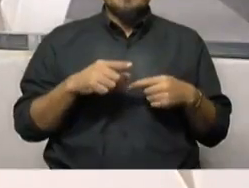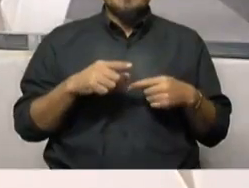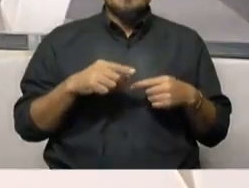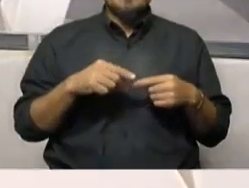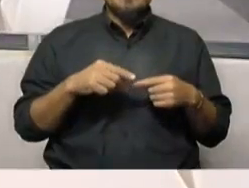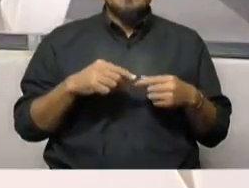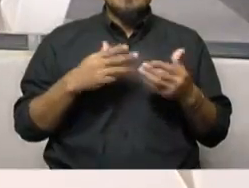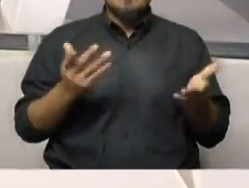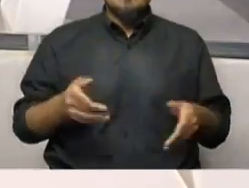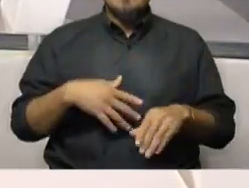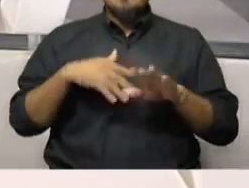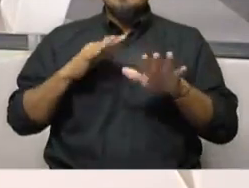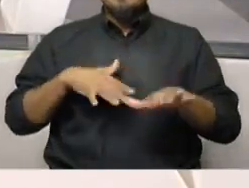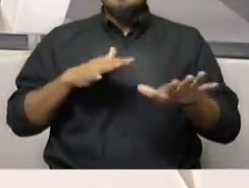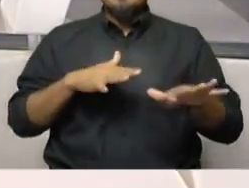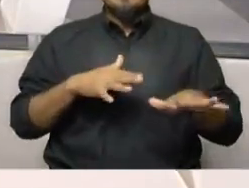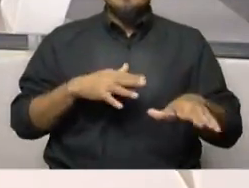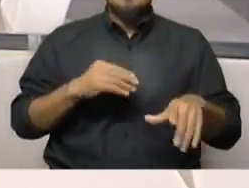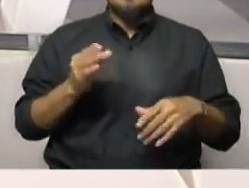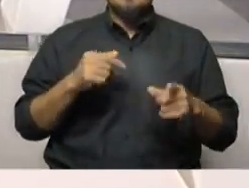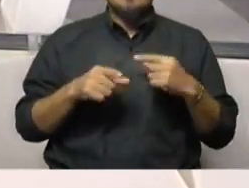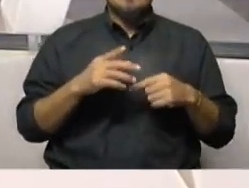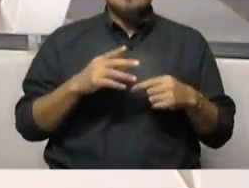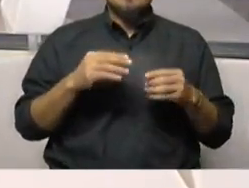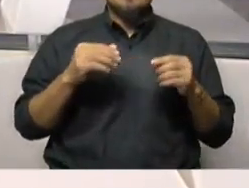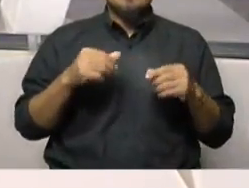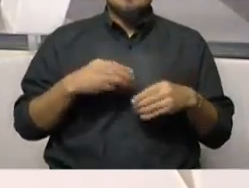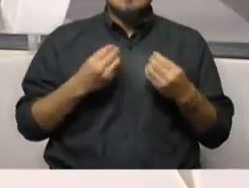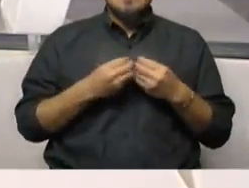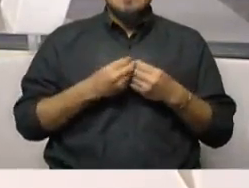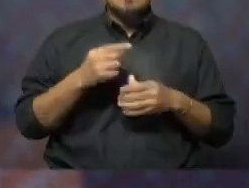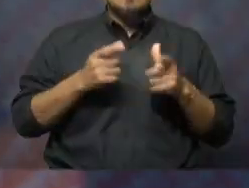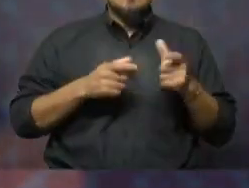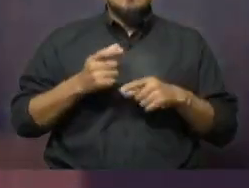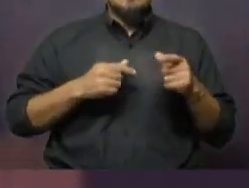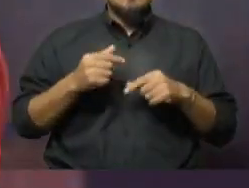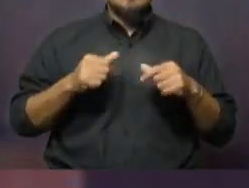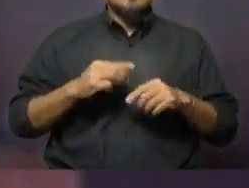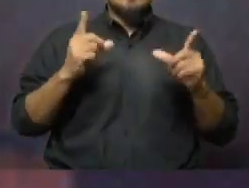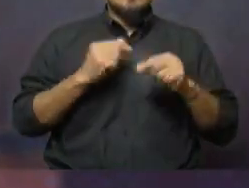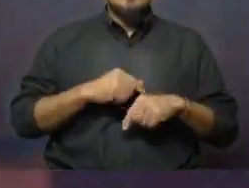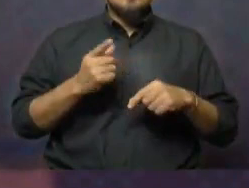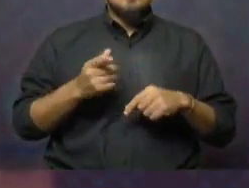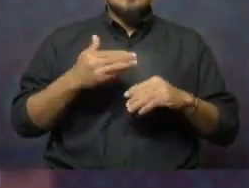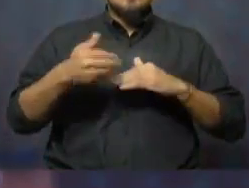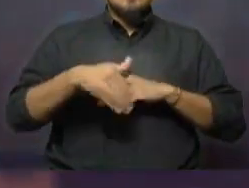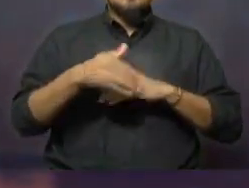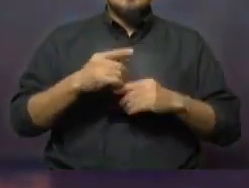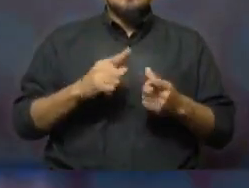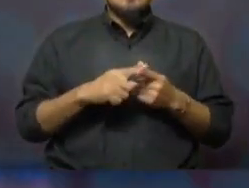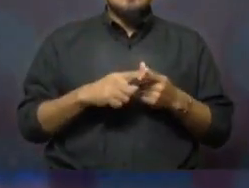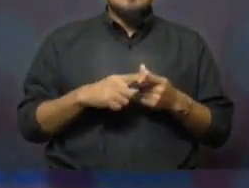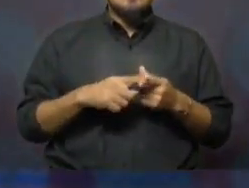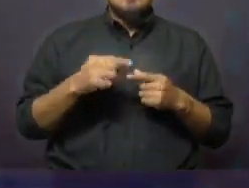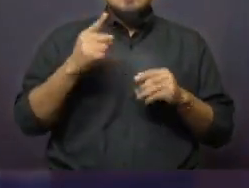es noche de desfile de carnaval. Está todo el mundo, bueno, mucha gente que se va de acá para allá, exacto, que lo disfruta, exacto. También las calles un poco anegadas ahí, parte